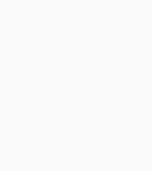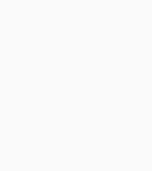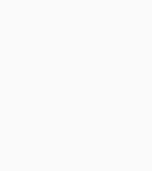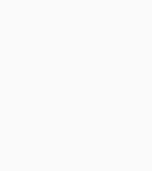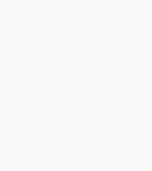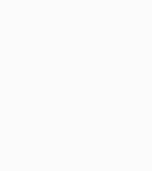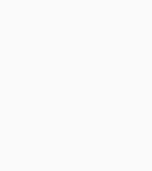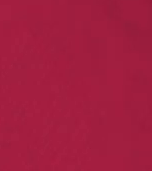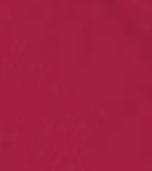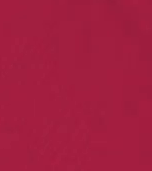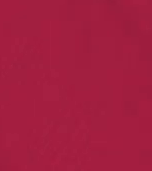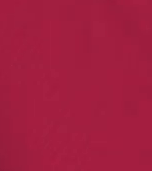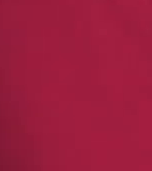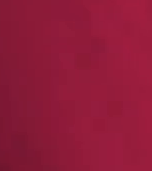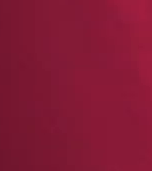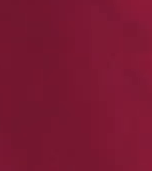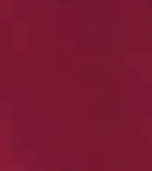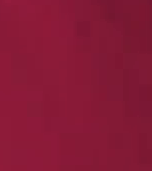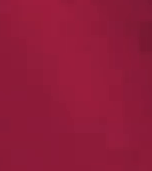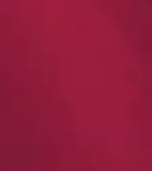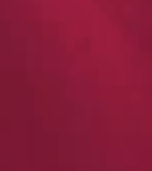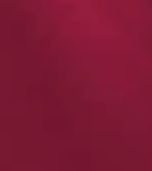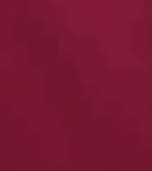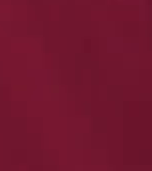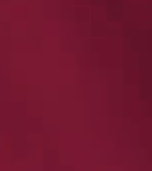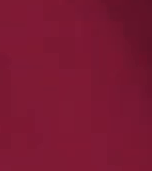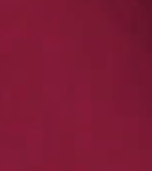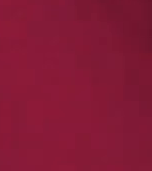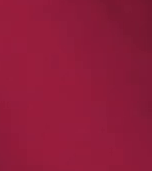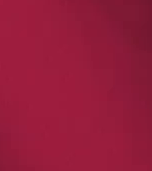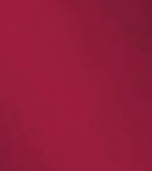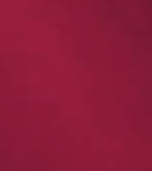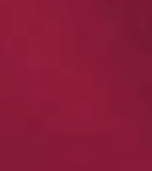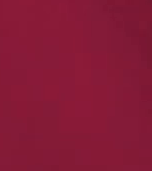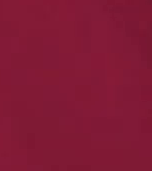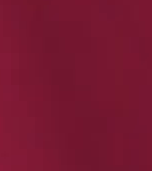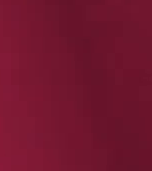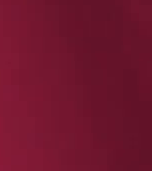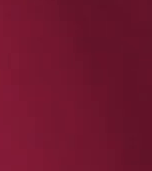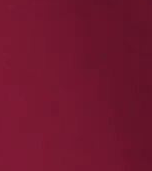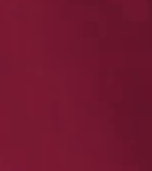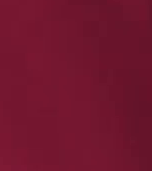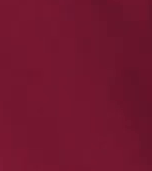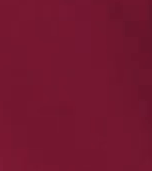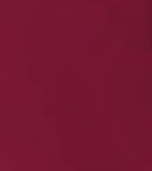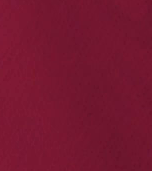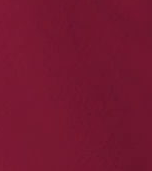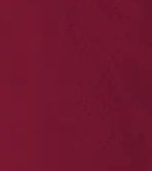Gobierno de México.